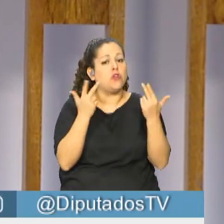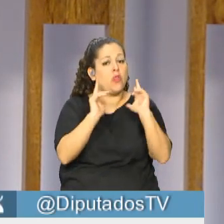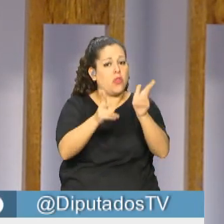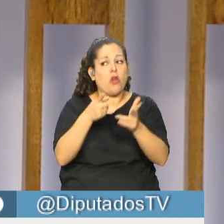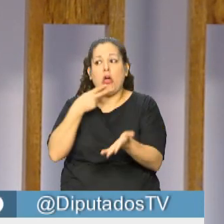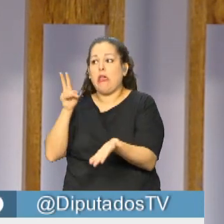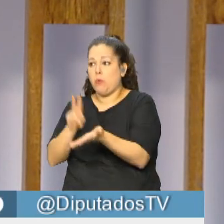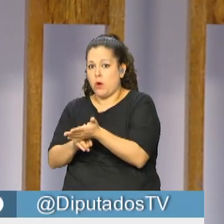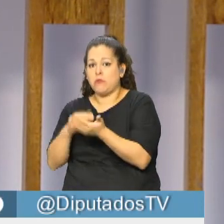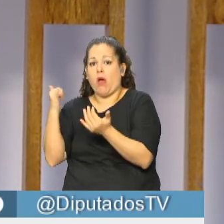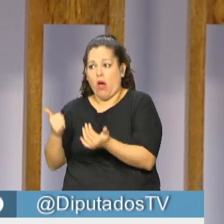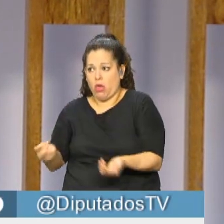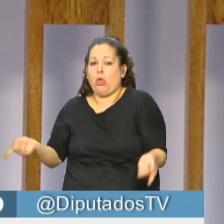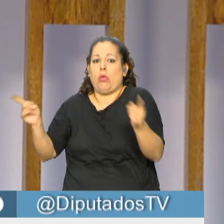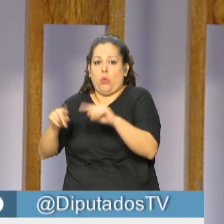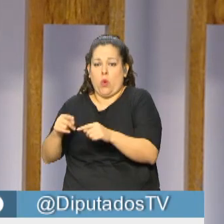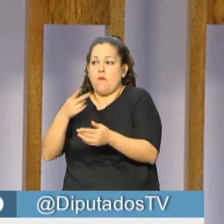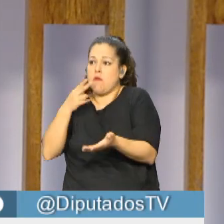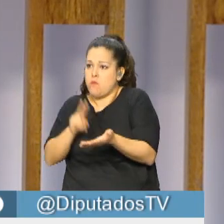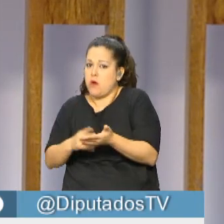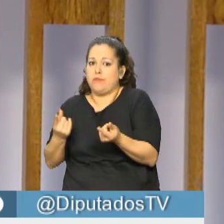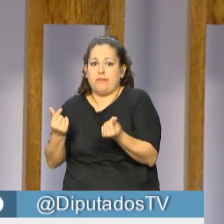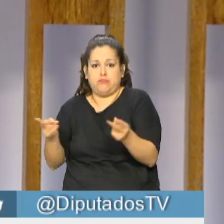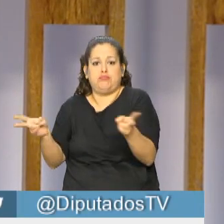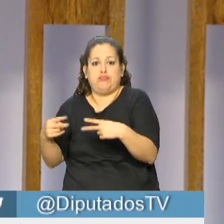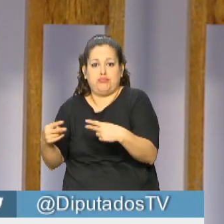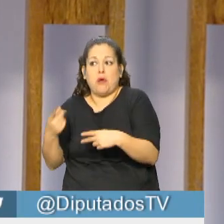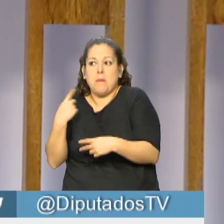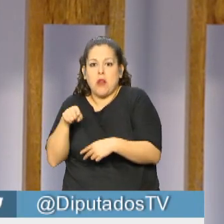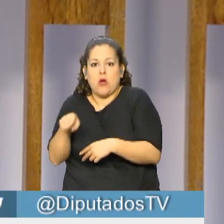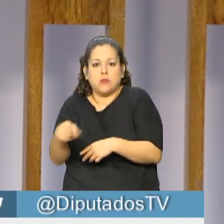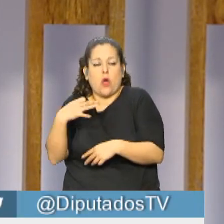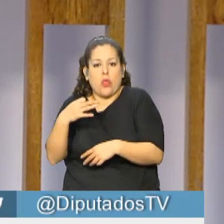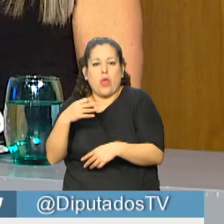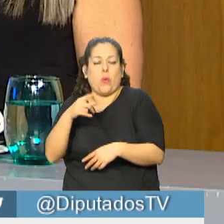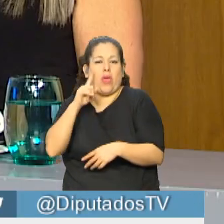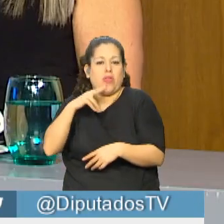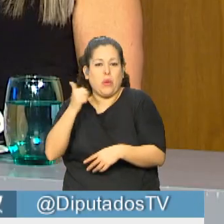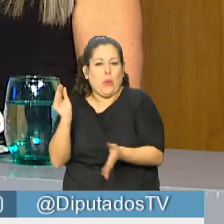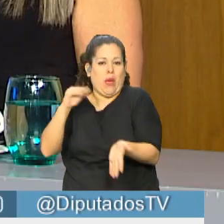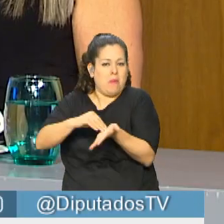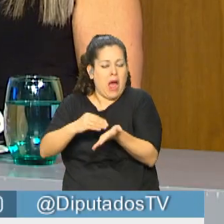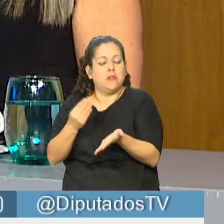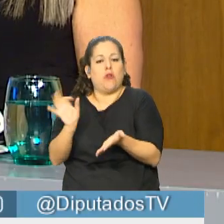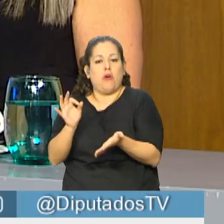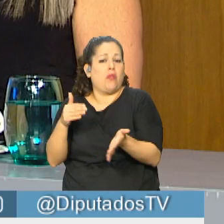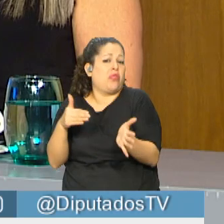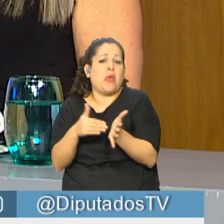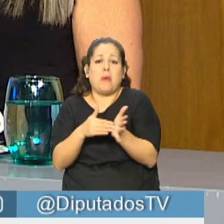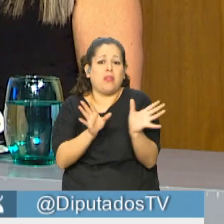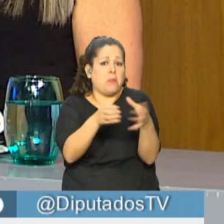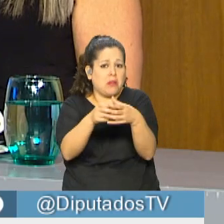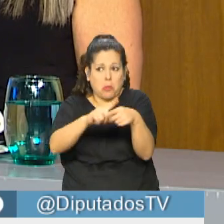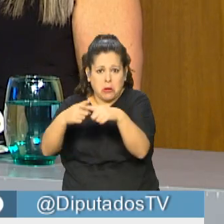regresivos y hay impuestos que hay que volverlos a tratar, pero con una reforma integral impositiva, sin importar el partido político. Y